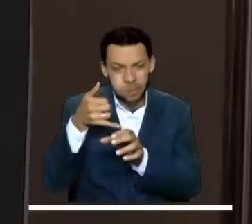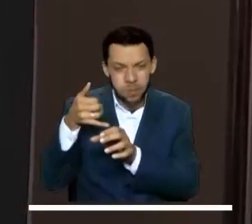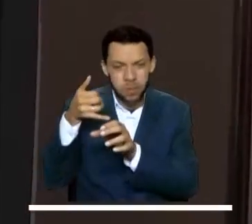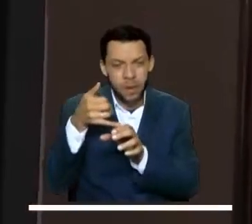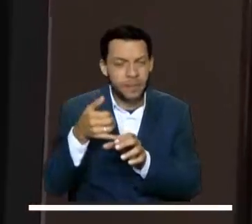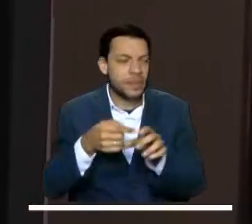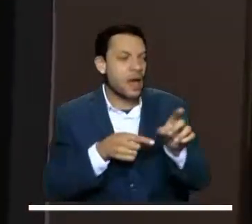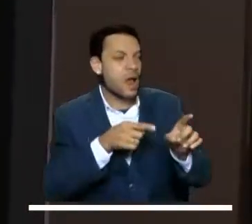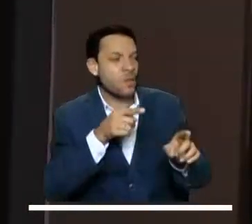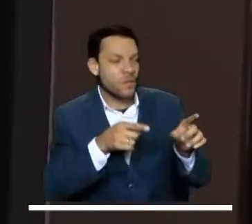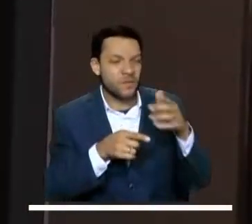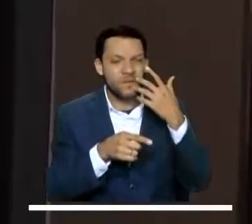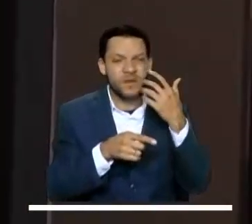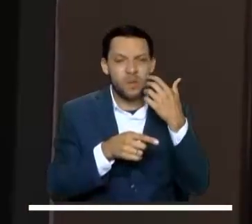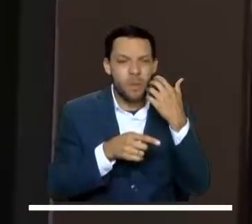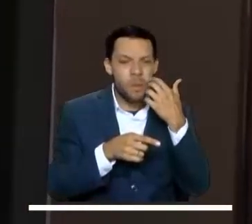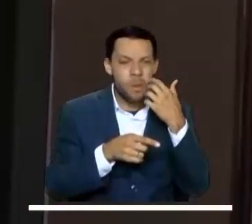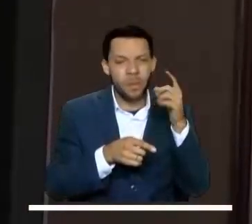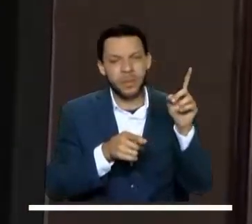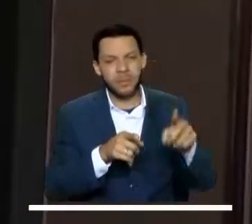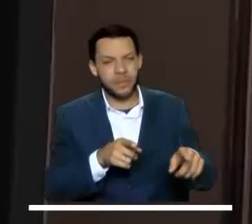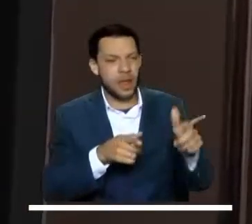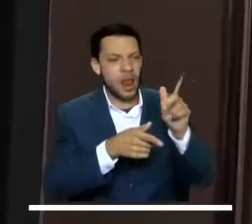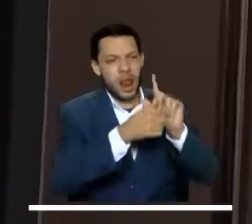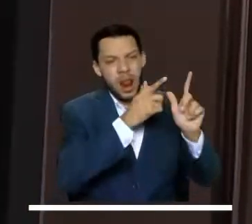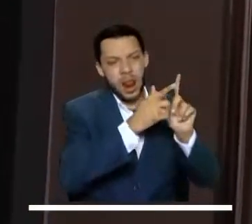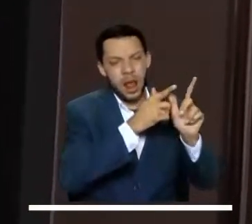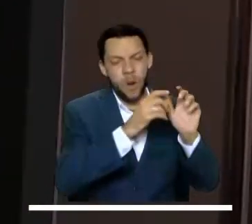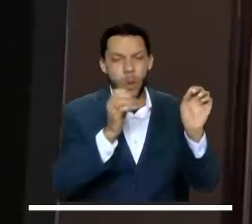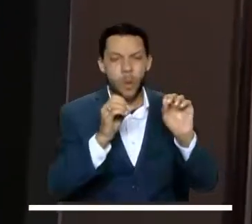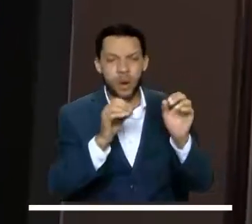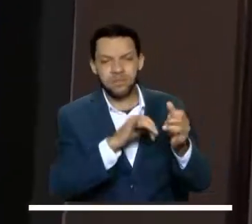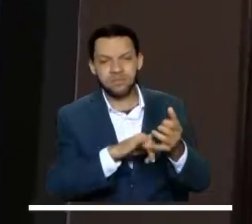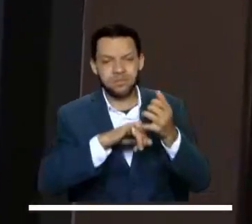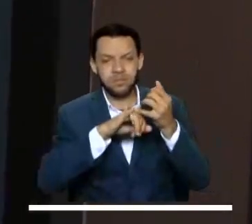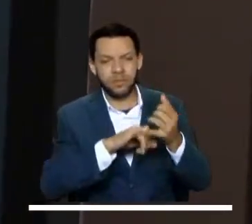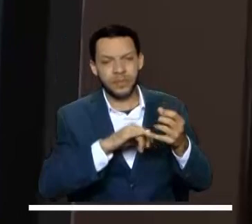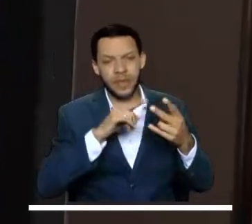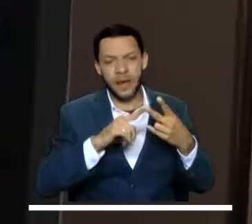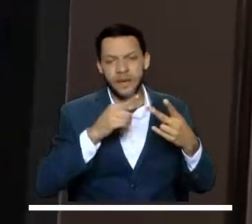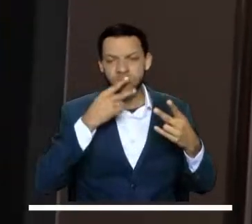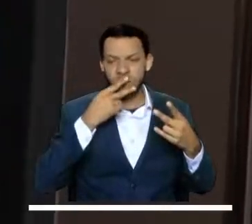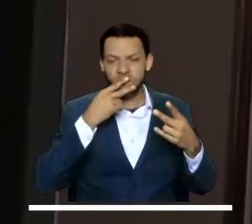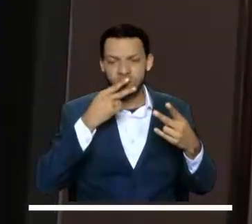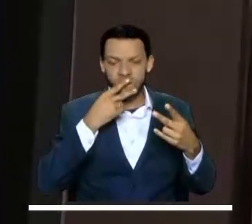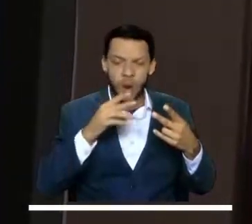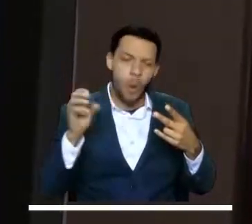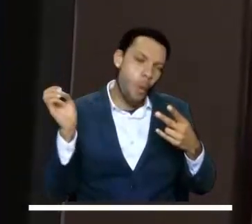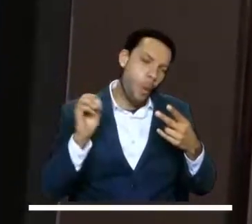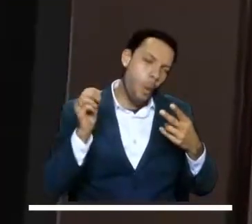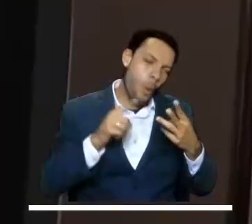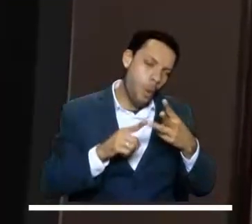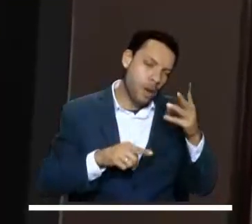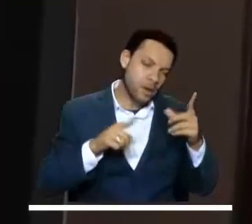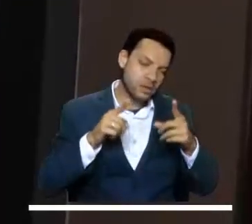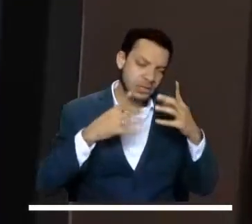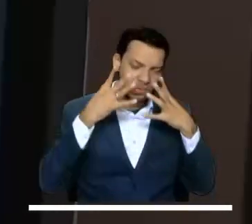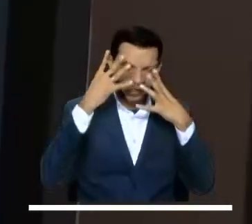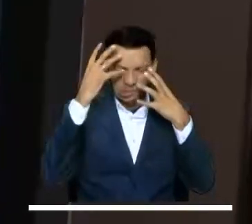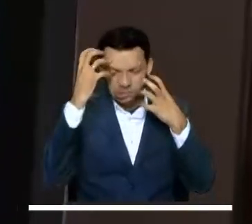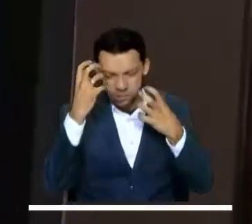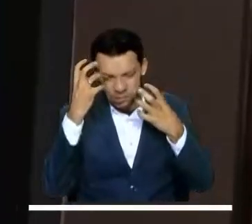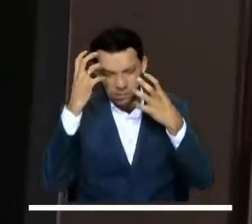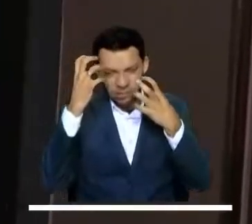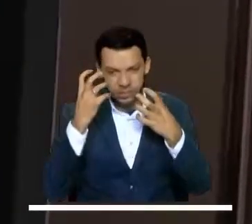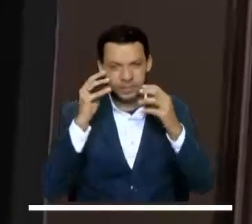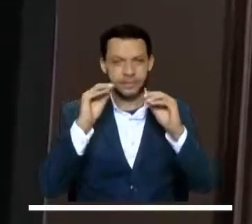alcohólicas, gastritis asociada al uso del cigarrillo y gastritis por estrés. También la medicamentosa en pacientes que consumen otro